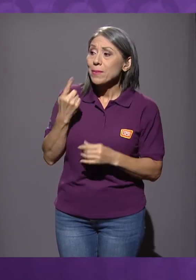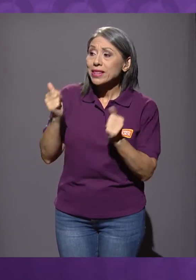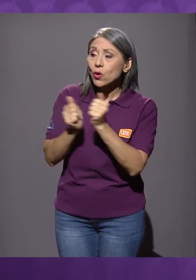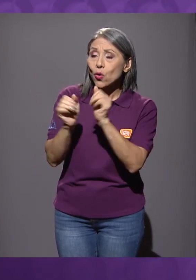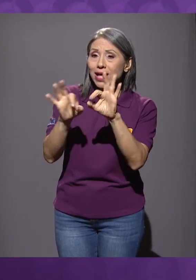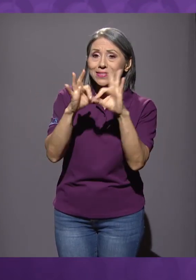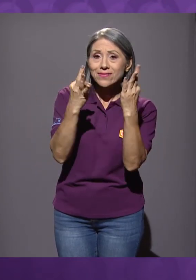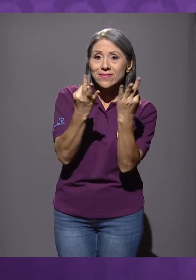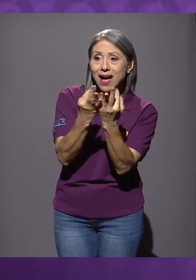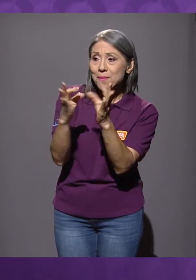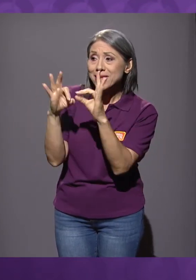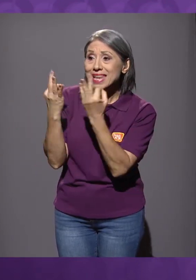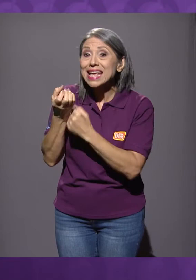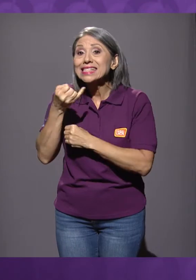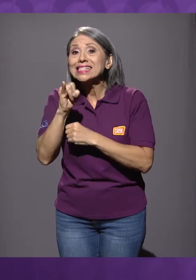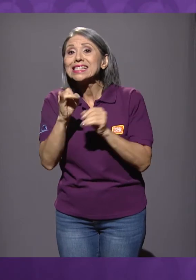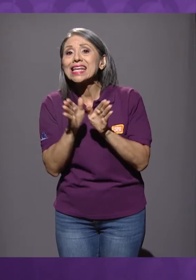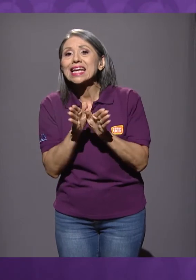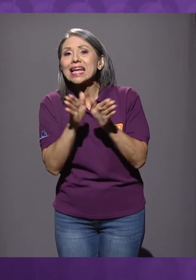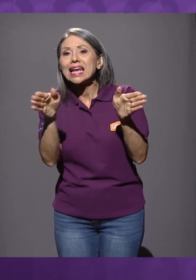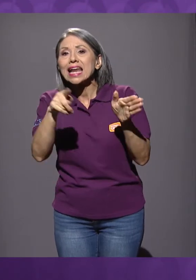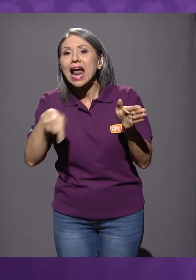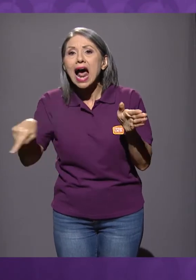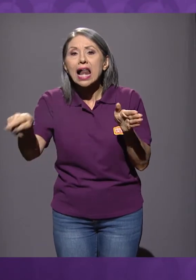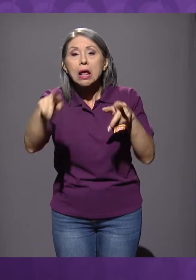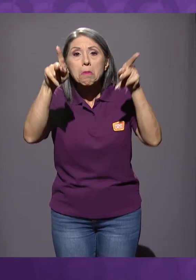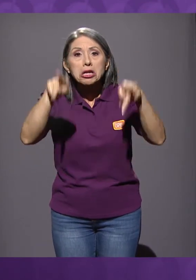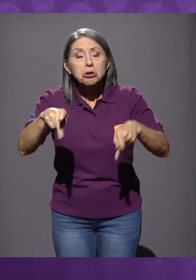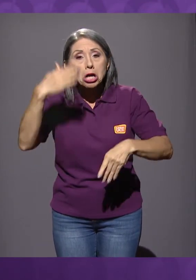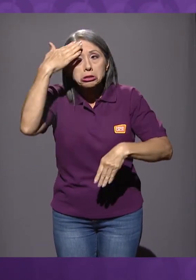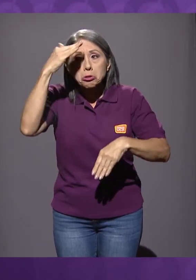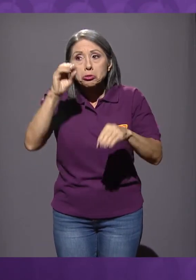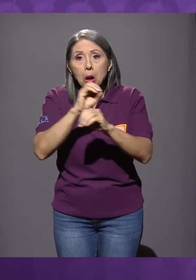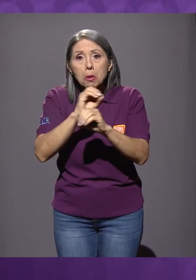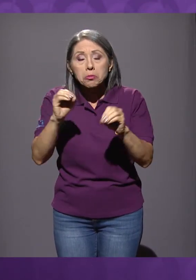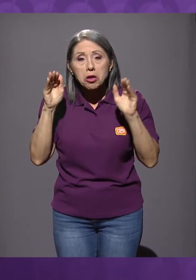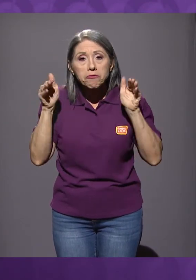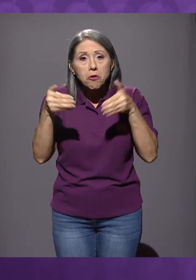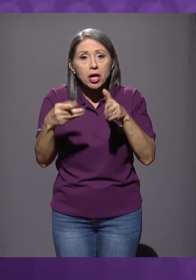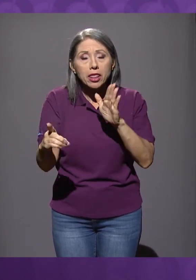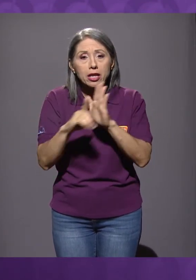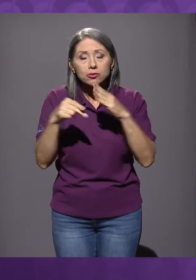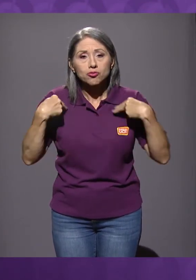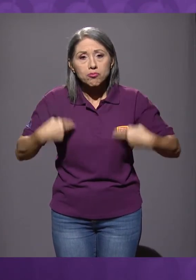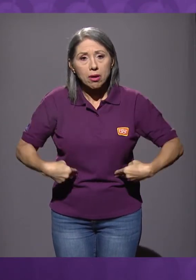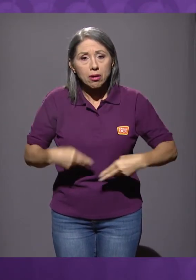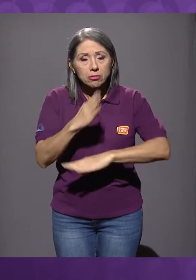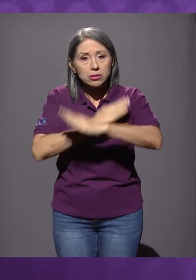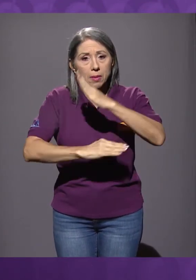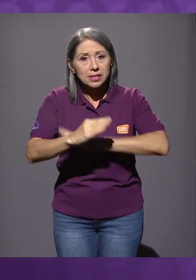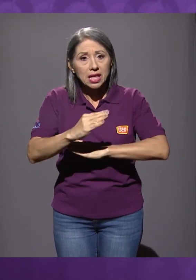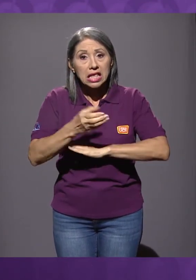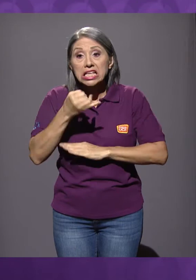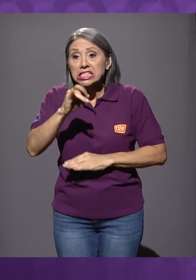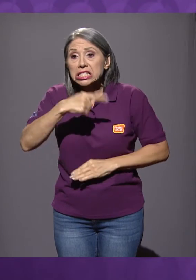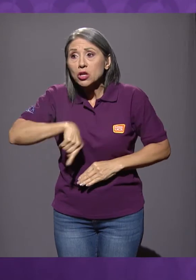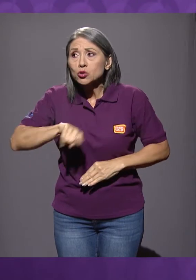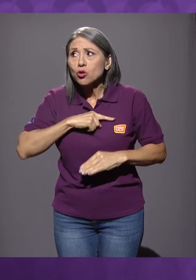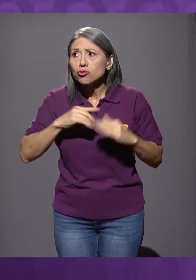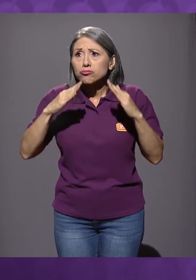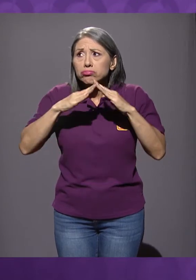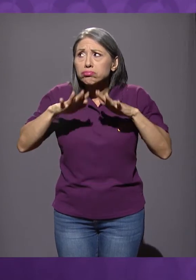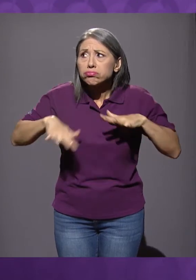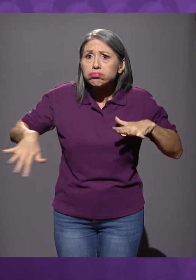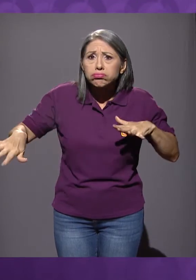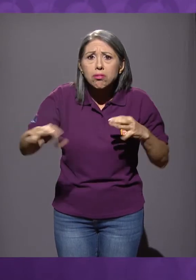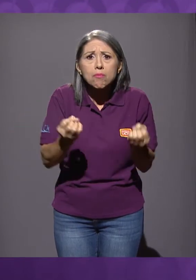el resto de la población no conocemos el enfoque de derechos humanos de la discapacidad y vivimos en un mundo, ¿verdad?,